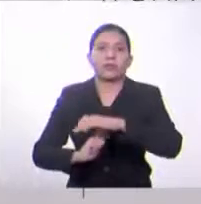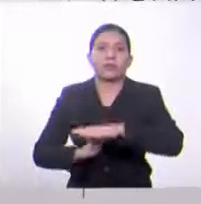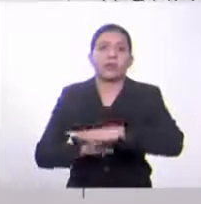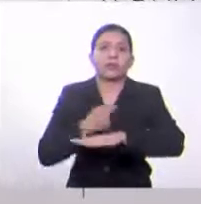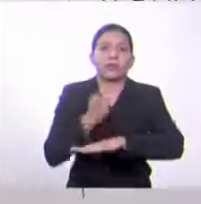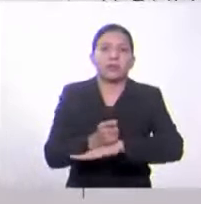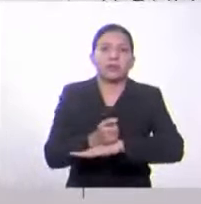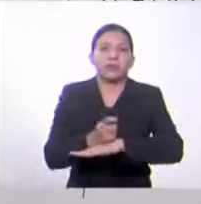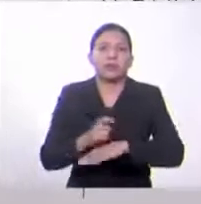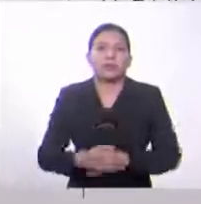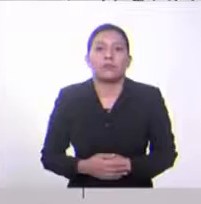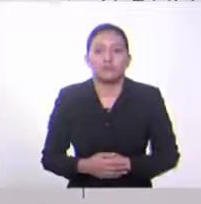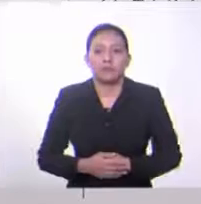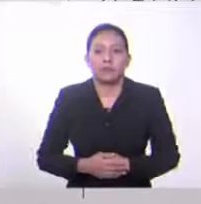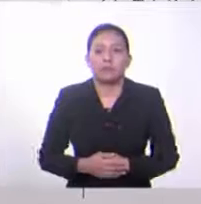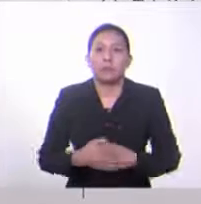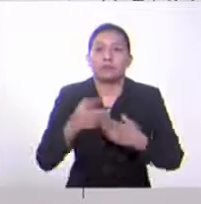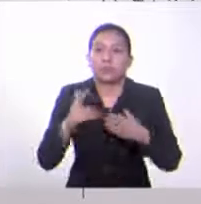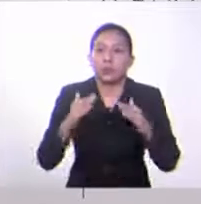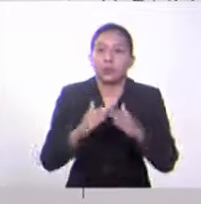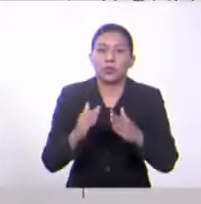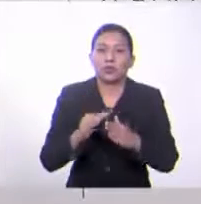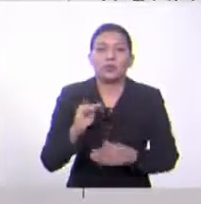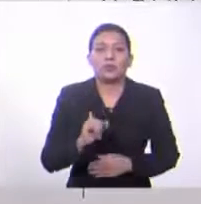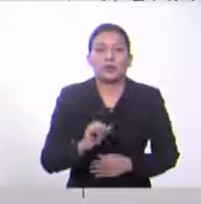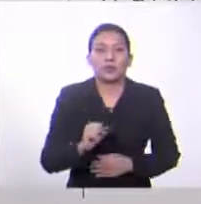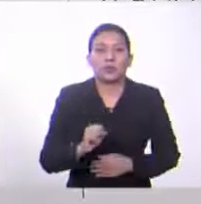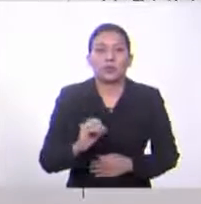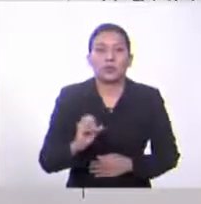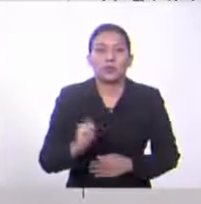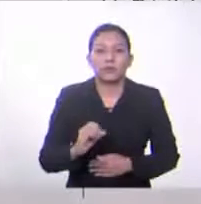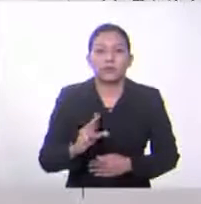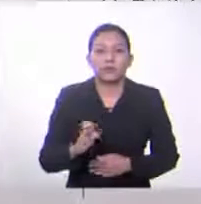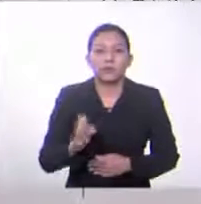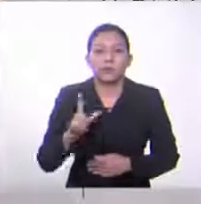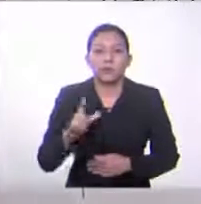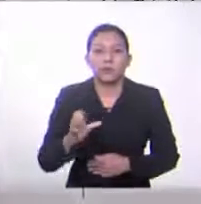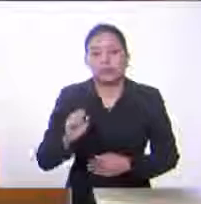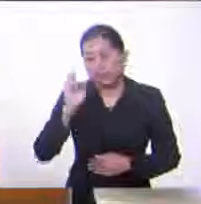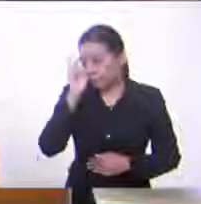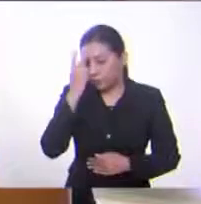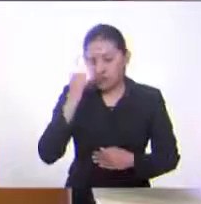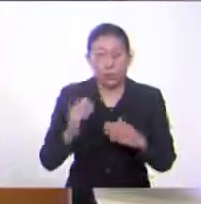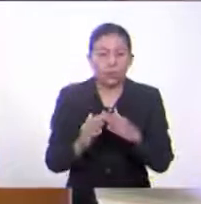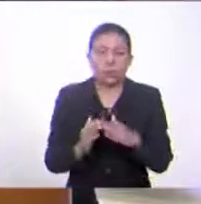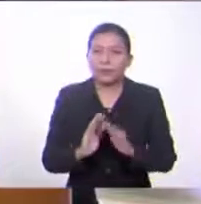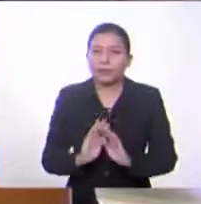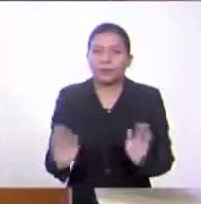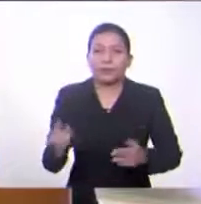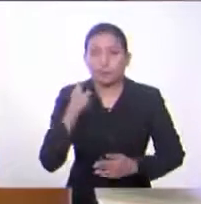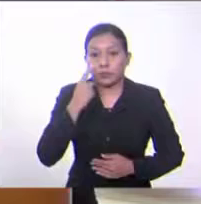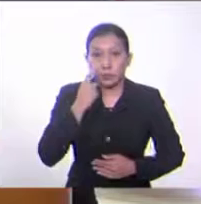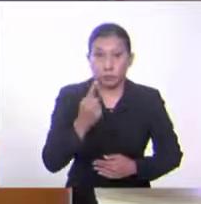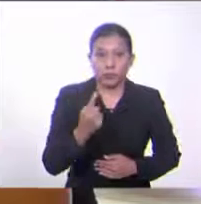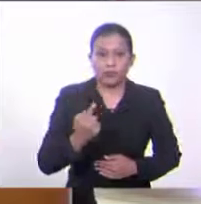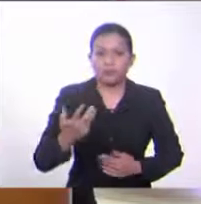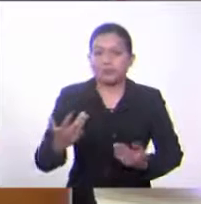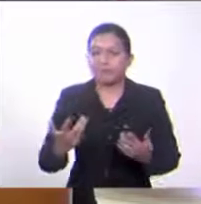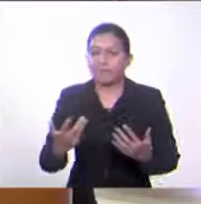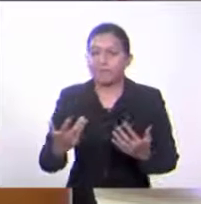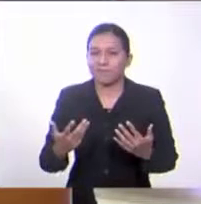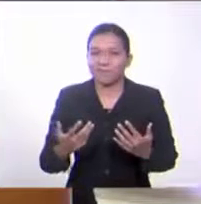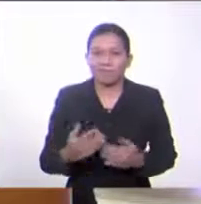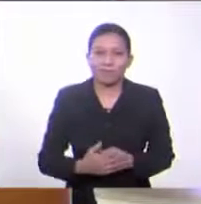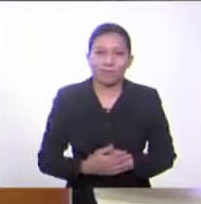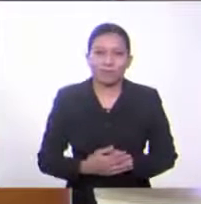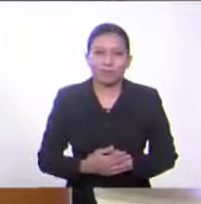A lados iguales en un triángulo isósceles se ponen ángulos iguales. Ahí solo nos resta hacer, Anita, que como la